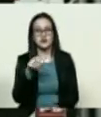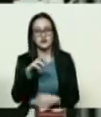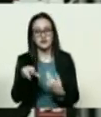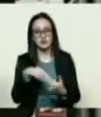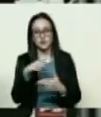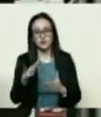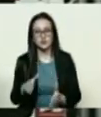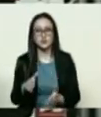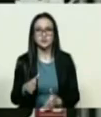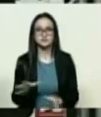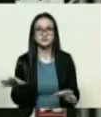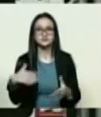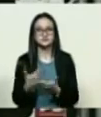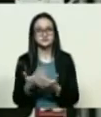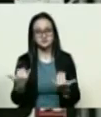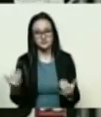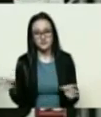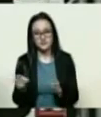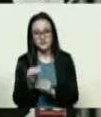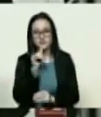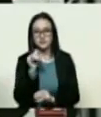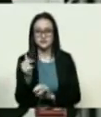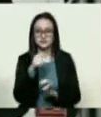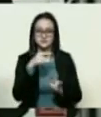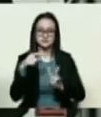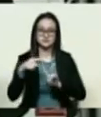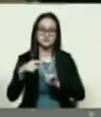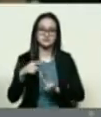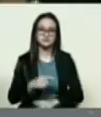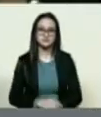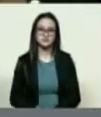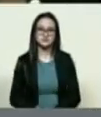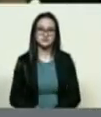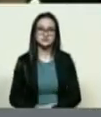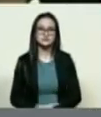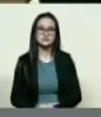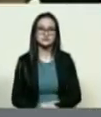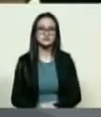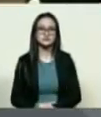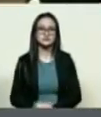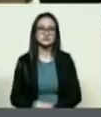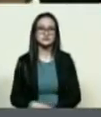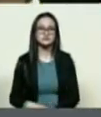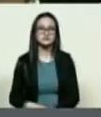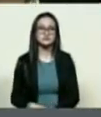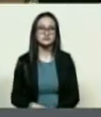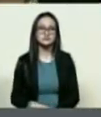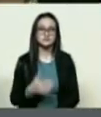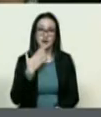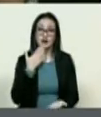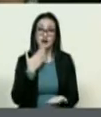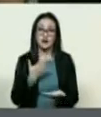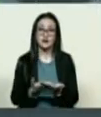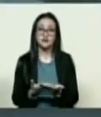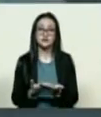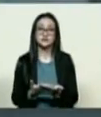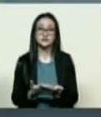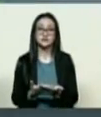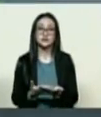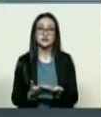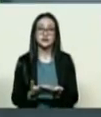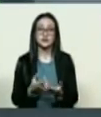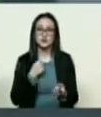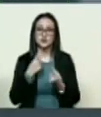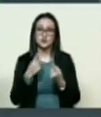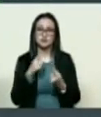y bolivariana. Es la información que podemos aportar a esta hora y con ella retornamos a los estudios. Adelante. Gracias. Gracias, Asdrúbal López, desde justamente la rueda de